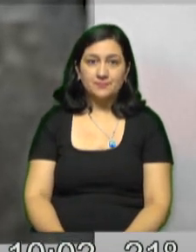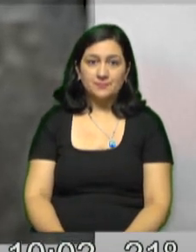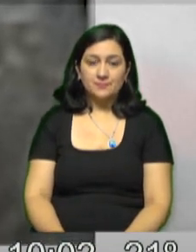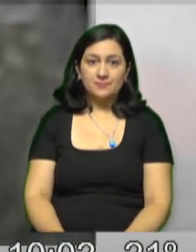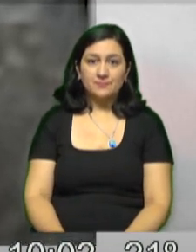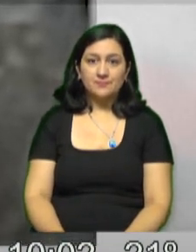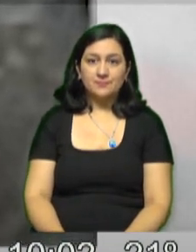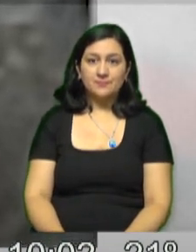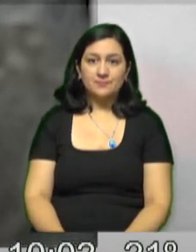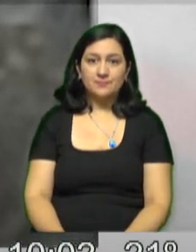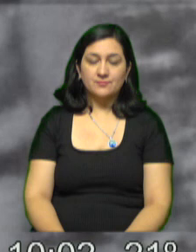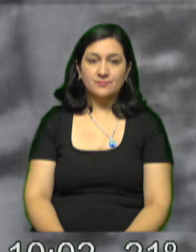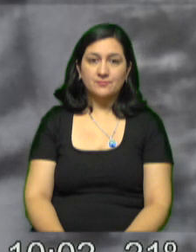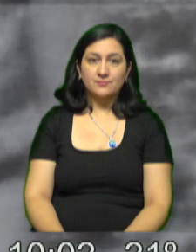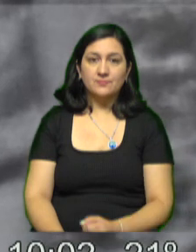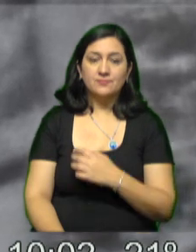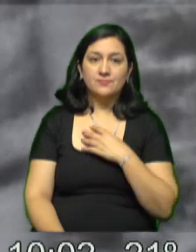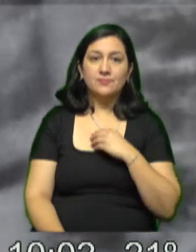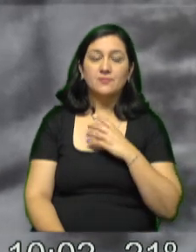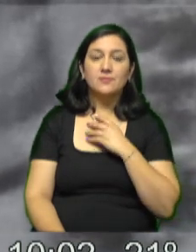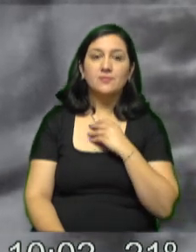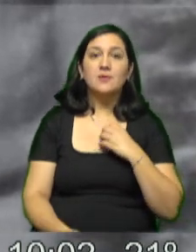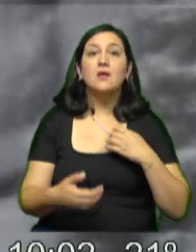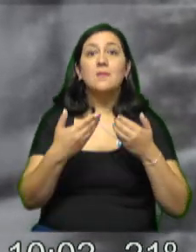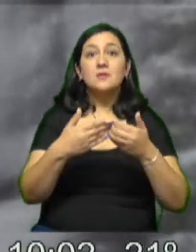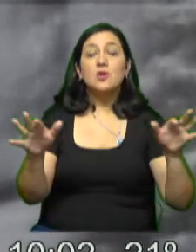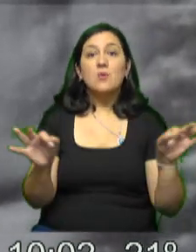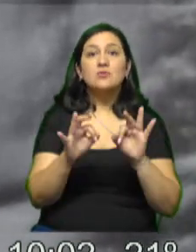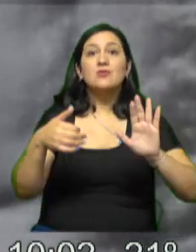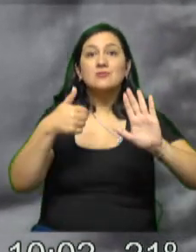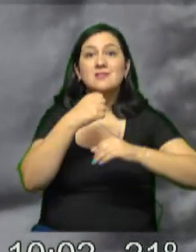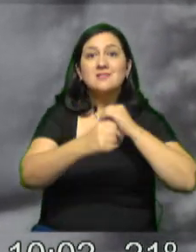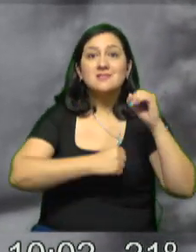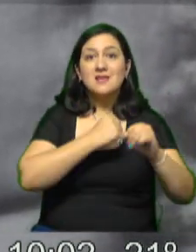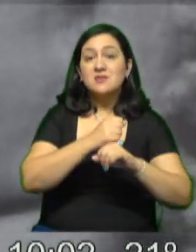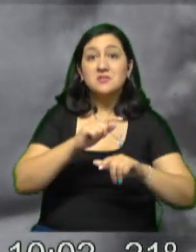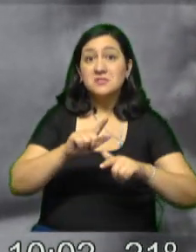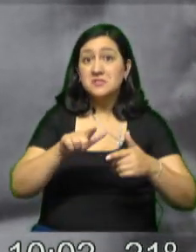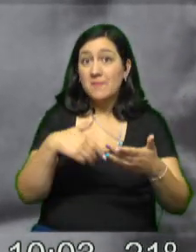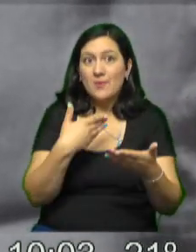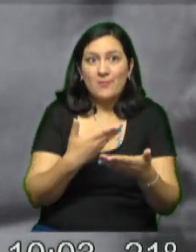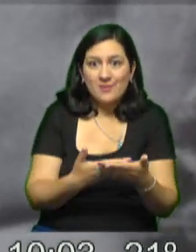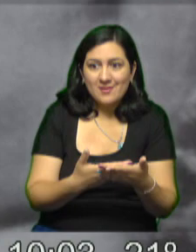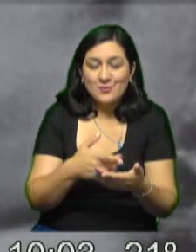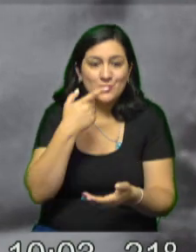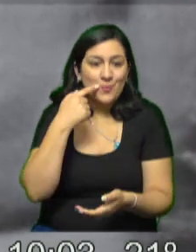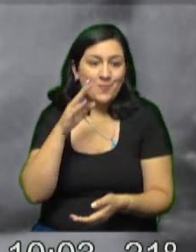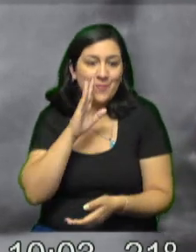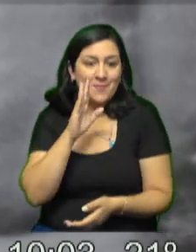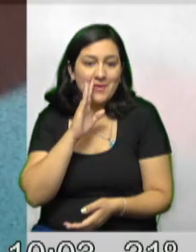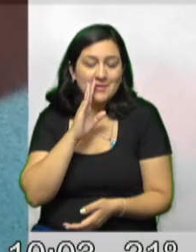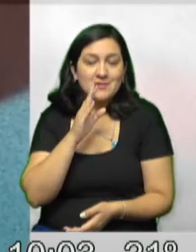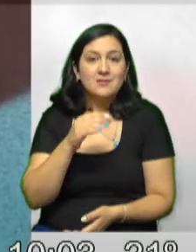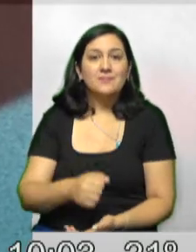diciembre de 1956. Comenzó su carrera musical a los 6 años y sin proponérselo, cuando sus padres Alfredo y